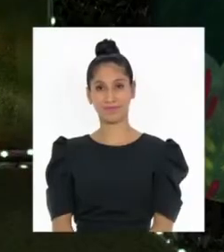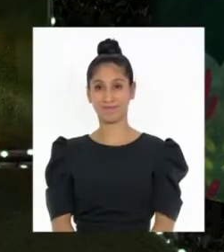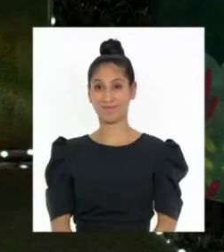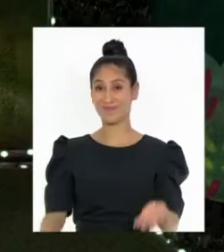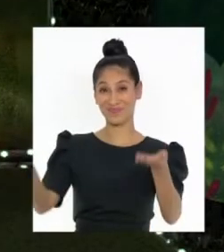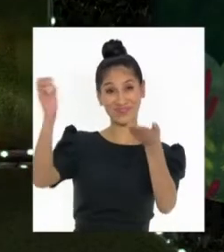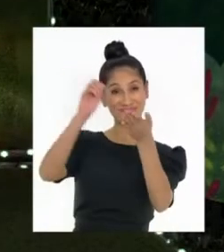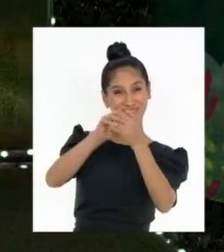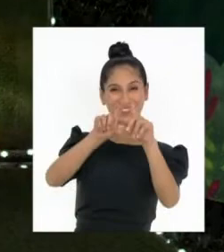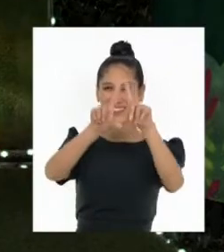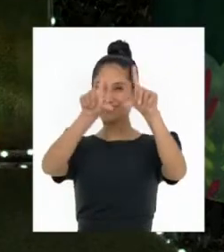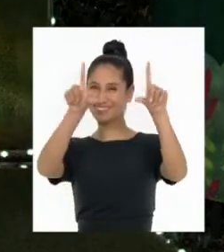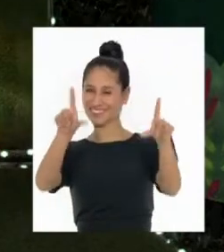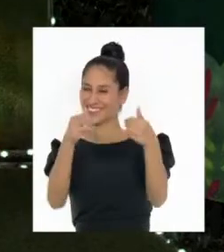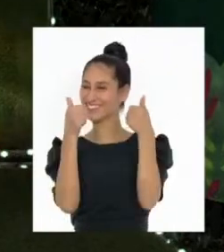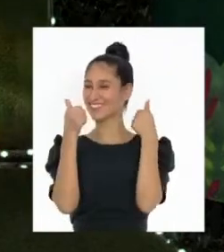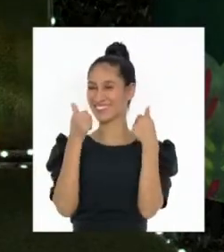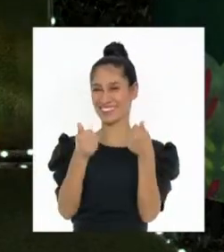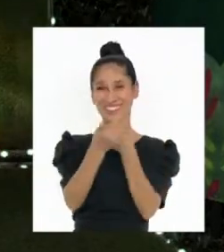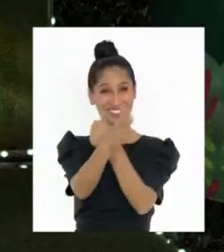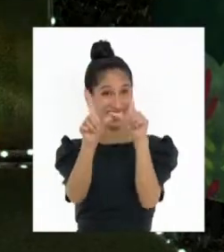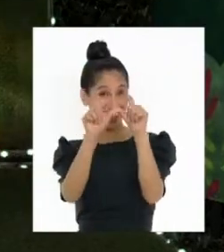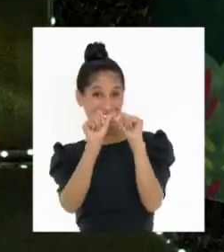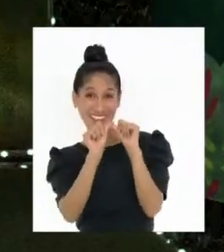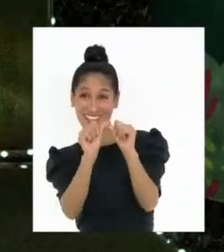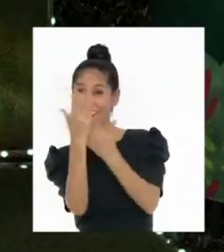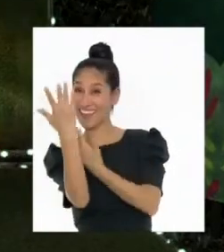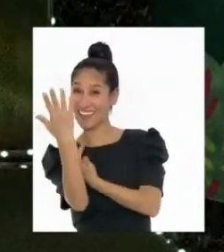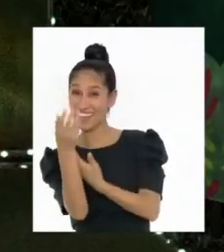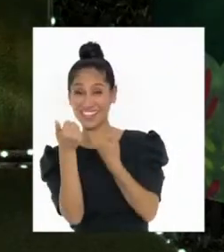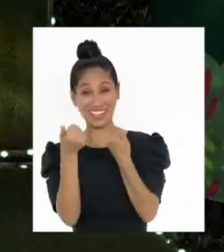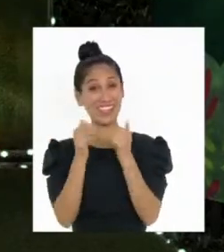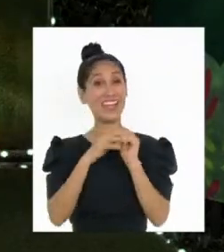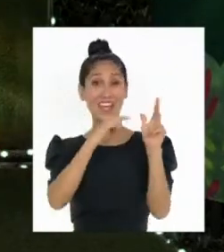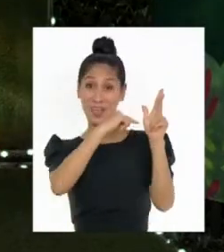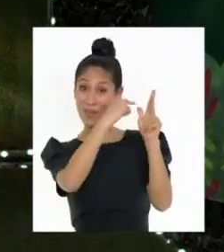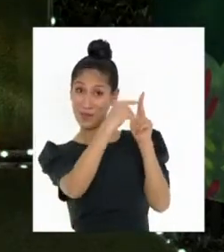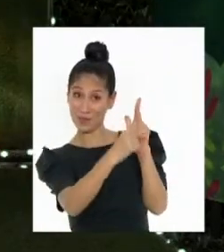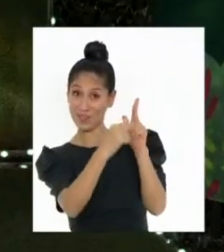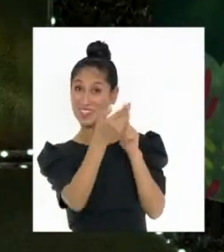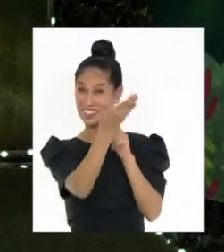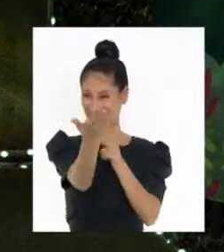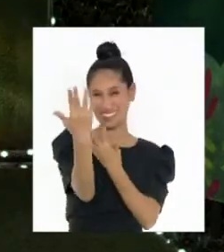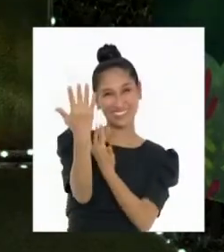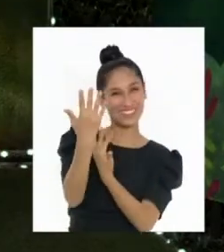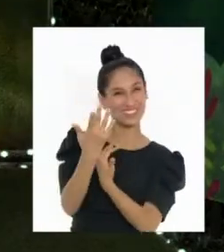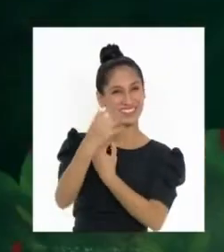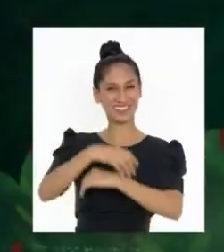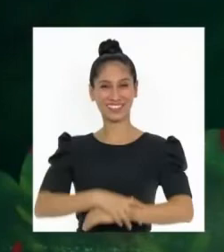Estamos de vuelta. Qué bueno que siguen aquí. Edwin, Yari y María los estaban esperando.